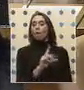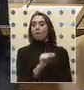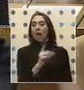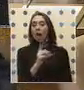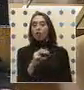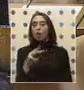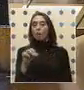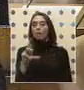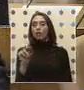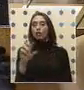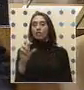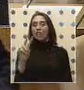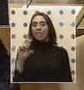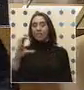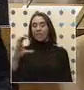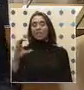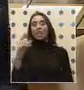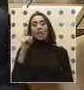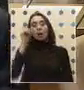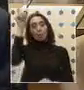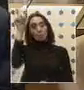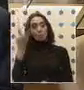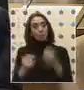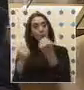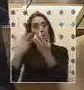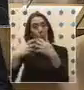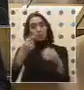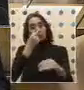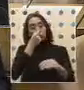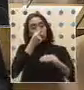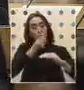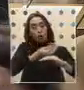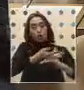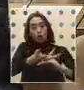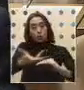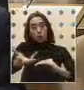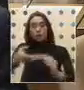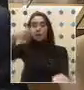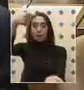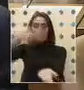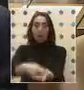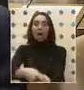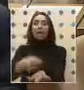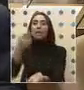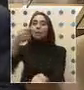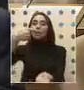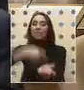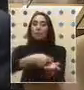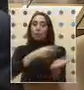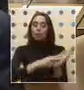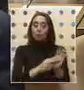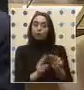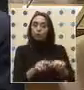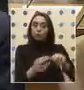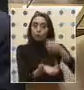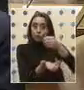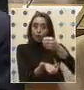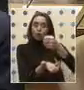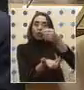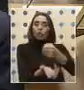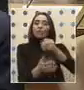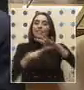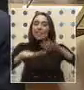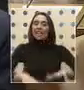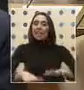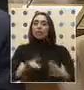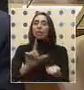quien contamina paga y además obviamente ese impuesto queda en el lugar donde se está contaminando. Esta reforma tributaria dice que se